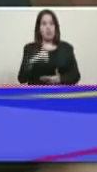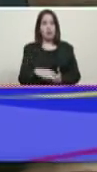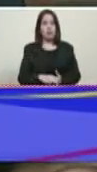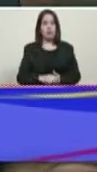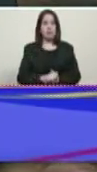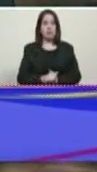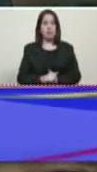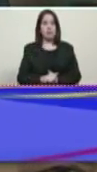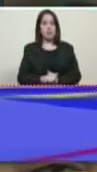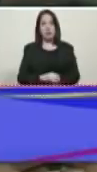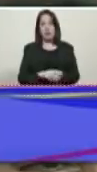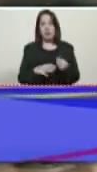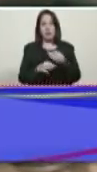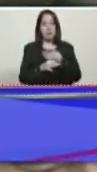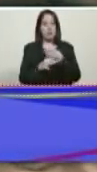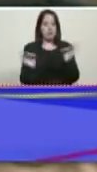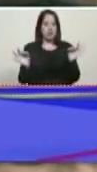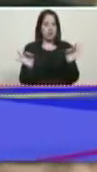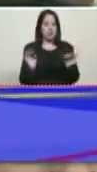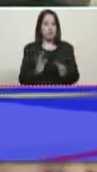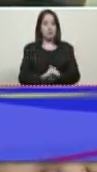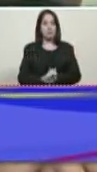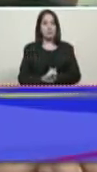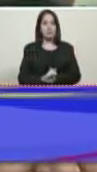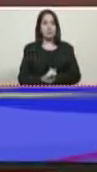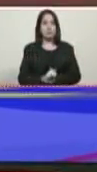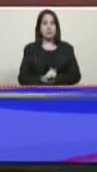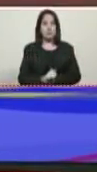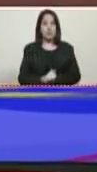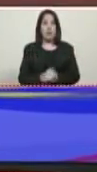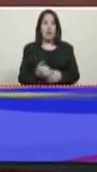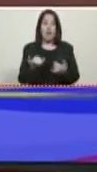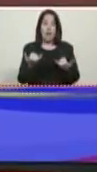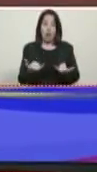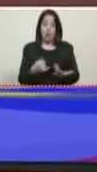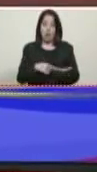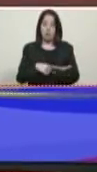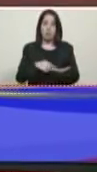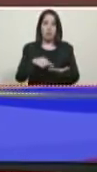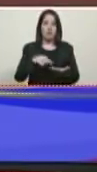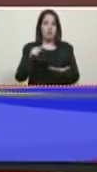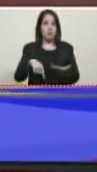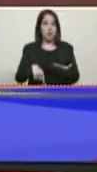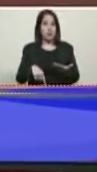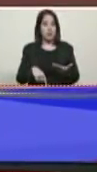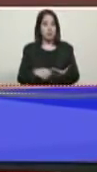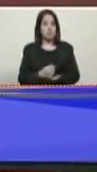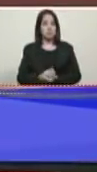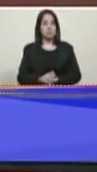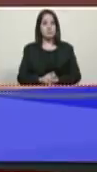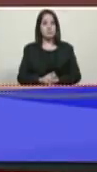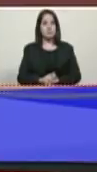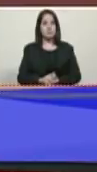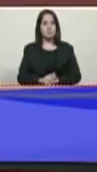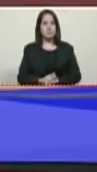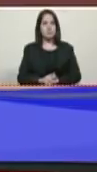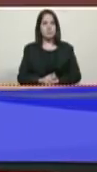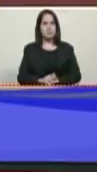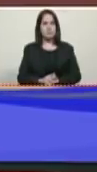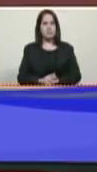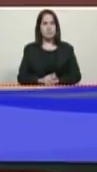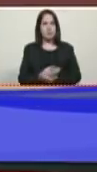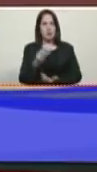perfecto así es bueno vamos entonces a anunciar por aquí tengo recursos